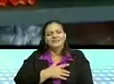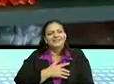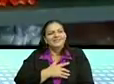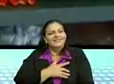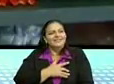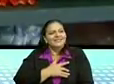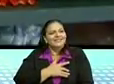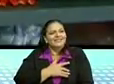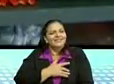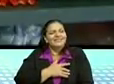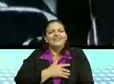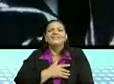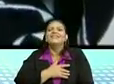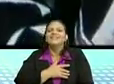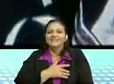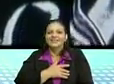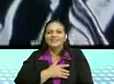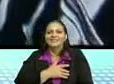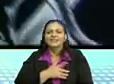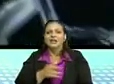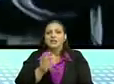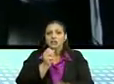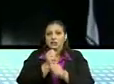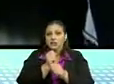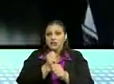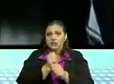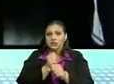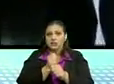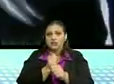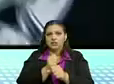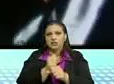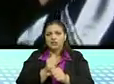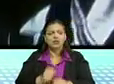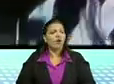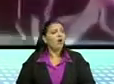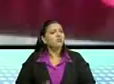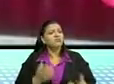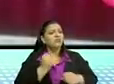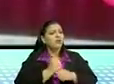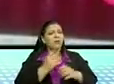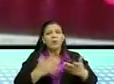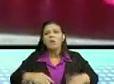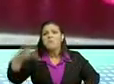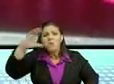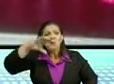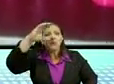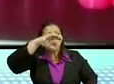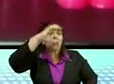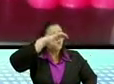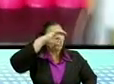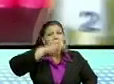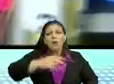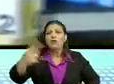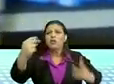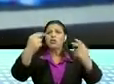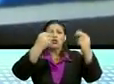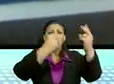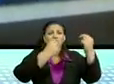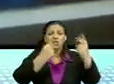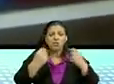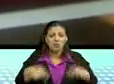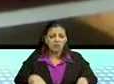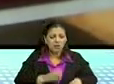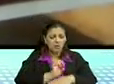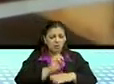del ecuatoriano, a pesar en contra de algunos que dicen, no, es que no hay trabajo, estamos fregados, todo está fregado,